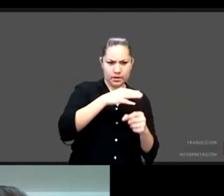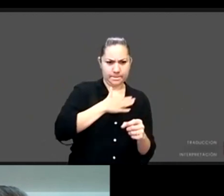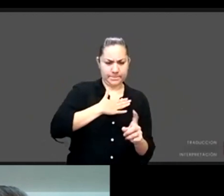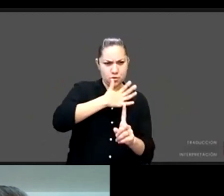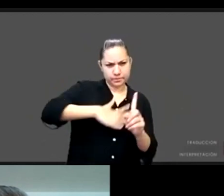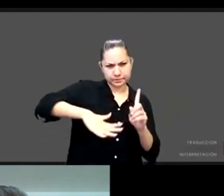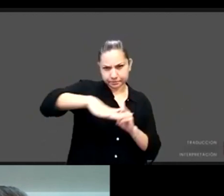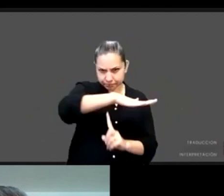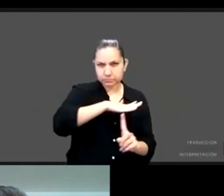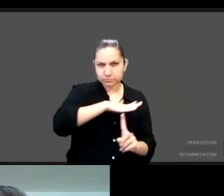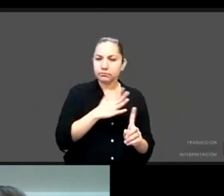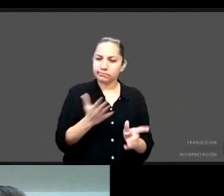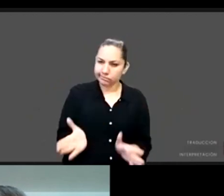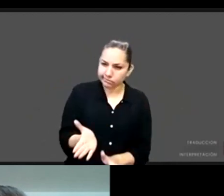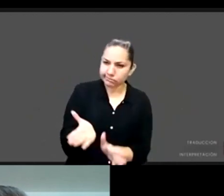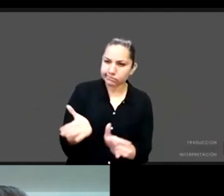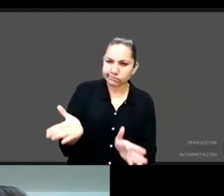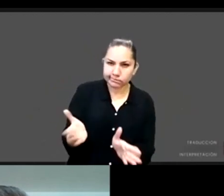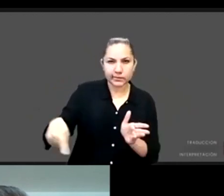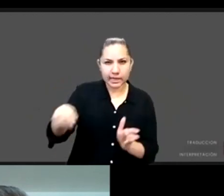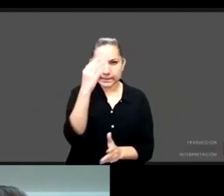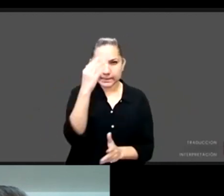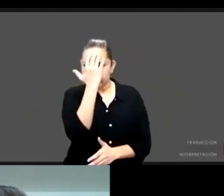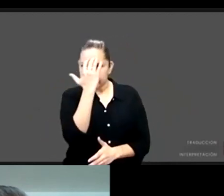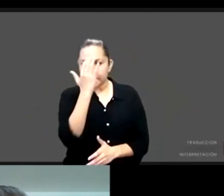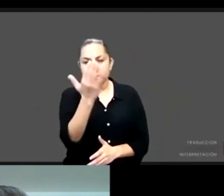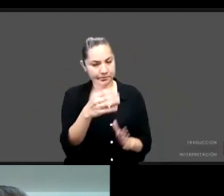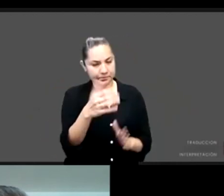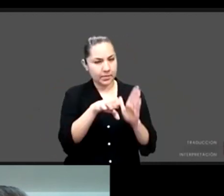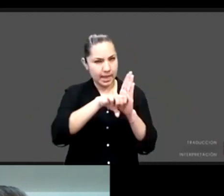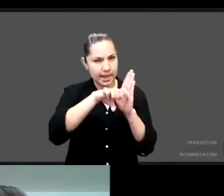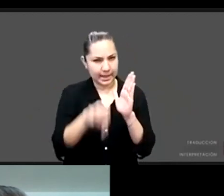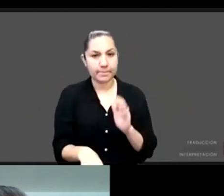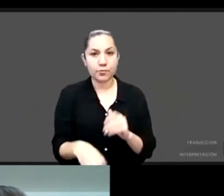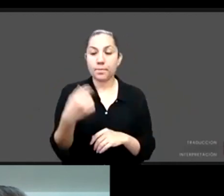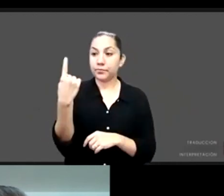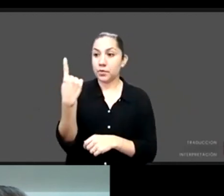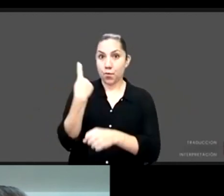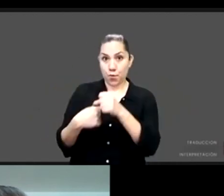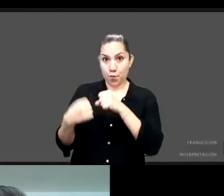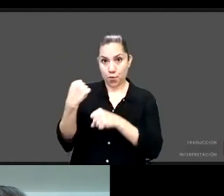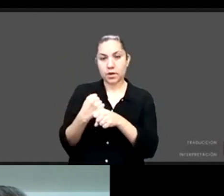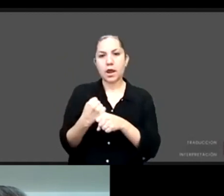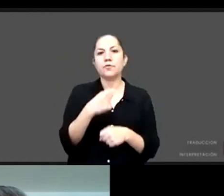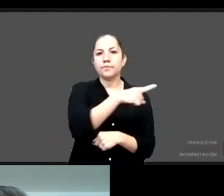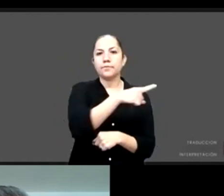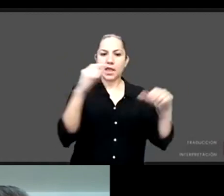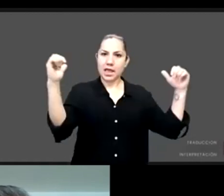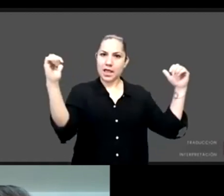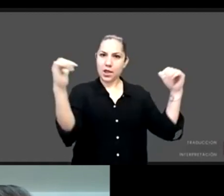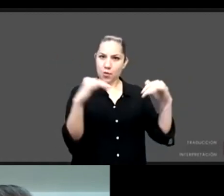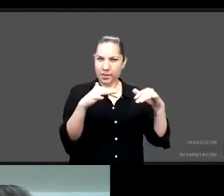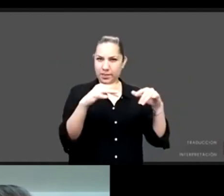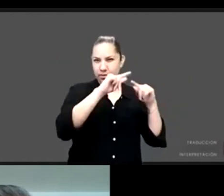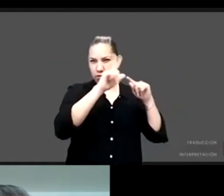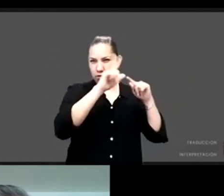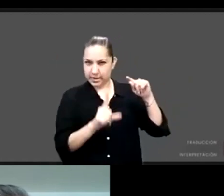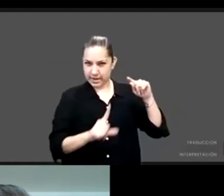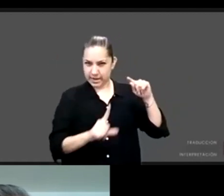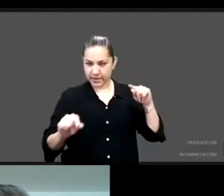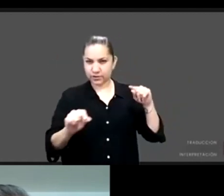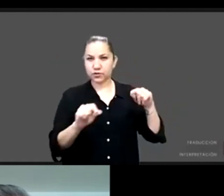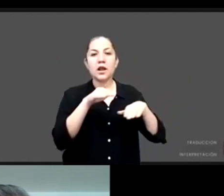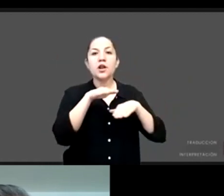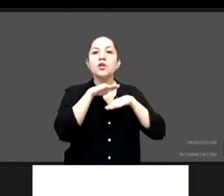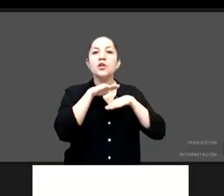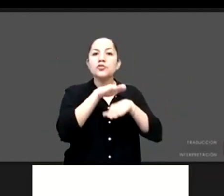estoy hablando. Desde el año pasado realizamos el Encuentro Nacional de Saberes Locales. ¿Y de qué se trata el Encuentro Nacional de Saberes